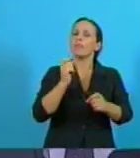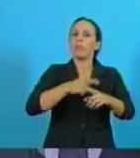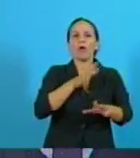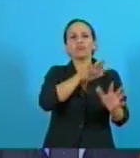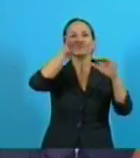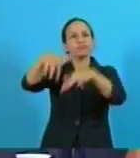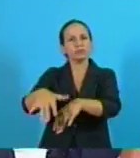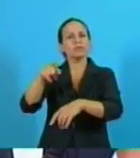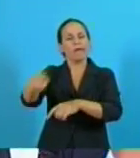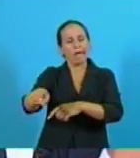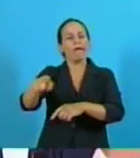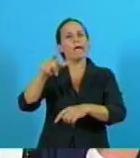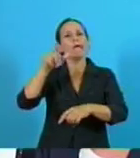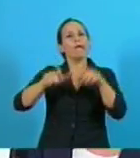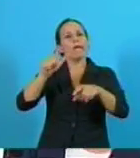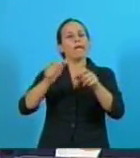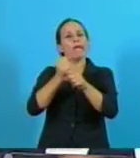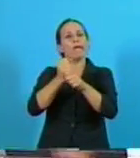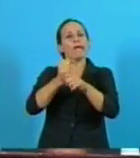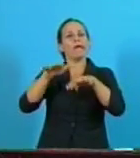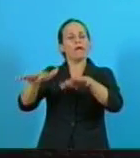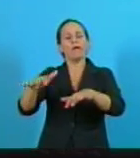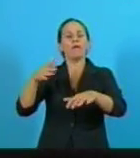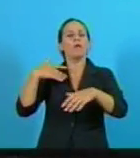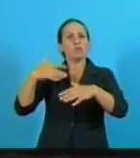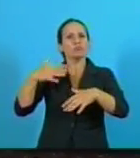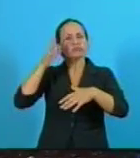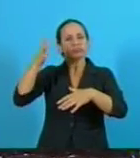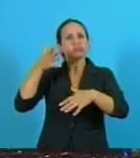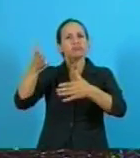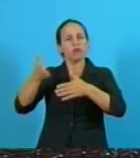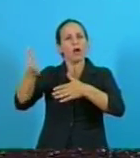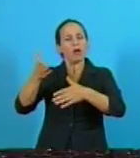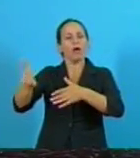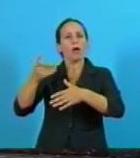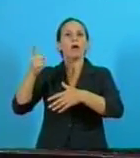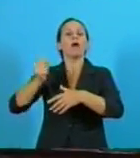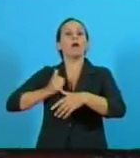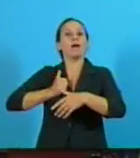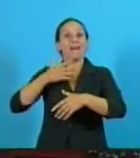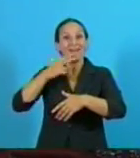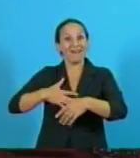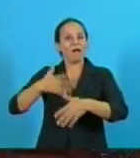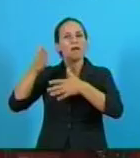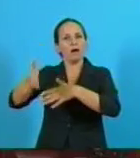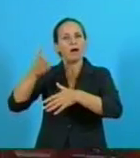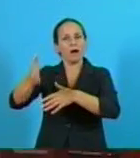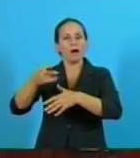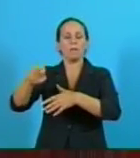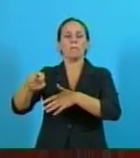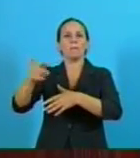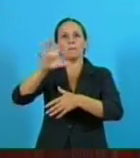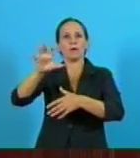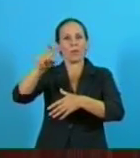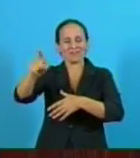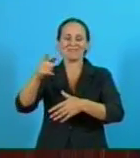la participación y la actuación que habían tenido en forma permanente las Fuerzas Armadas en la inundación que tuvo lugar en esa